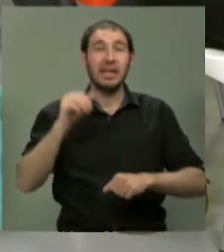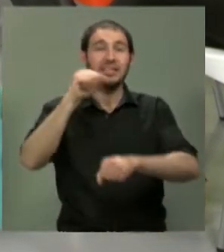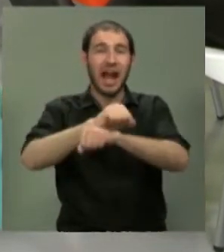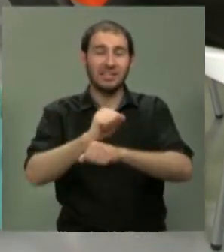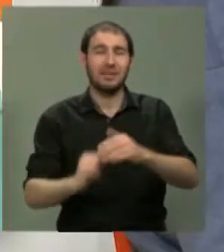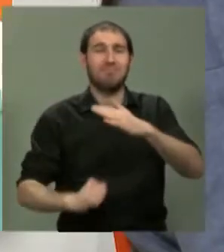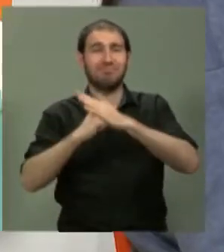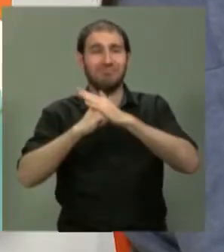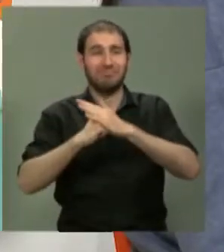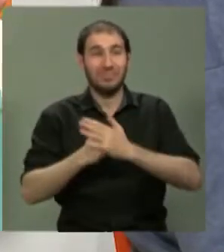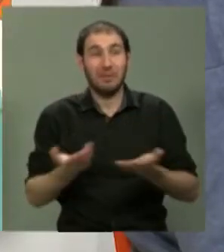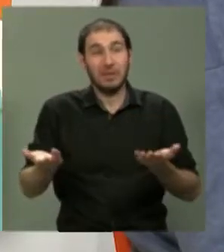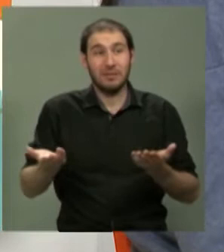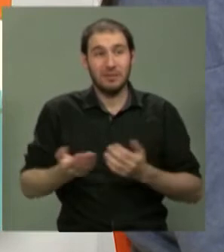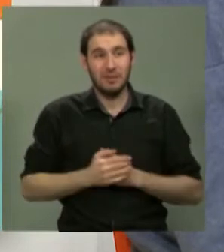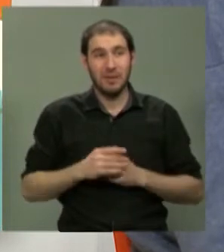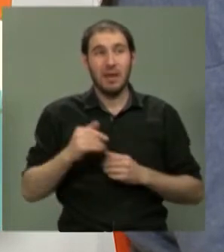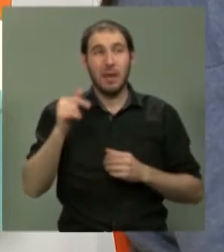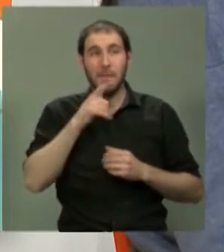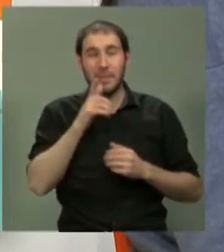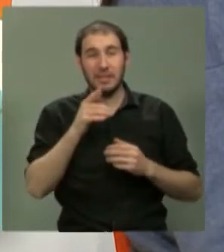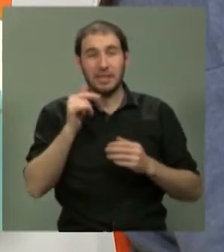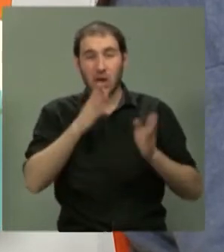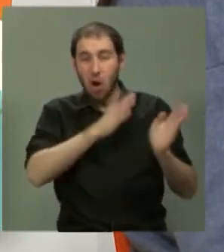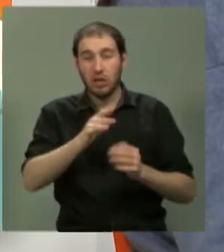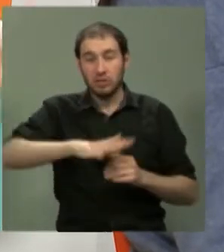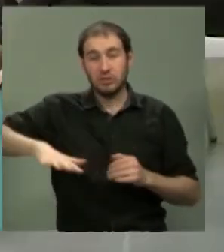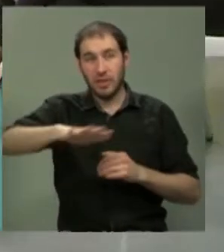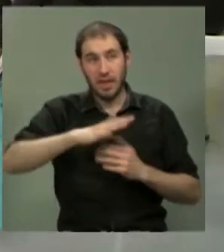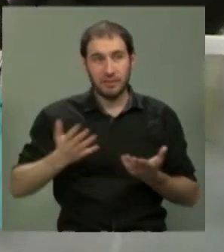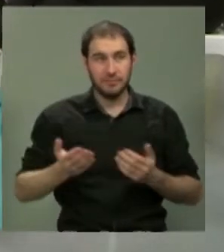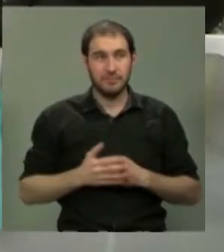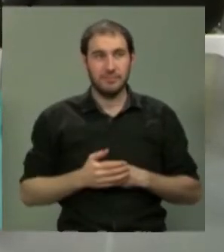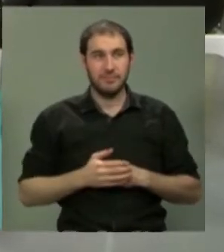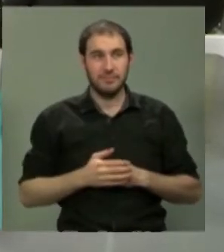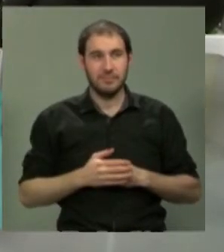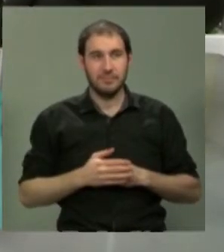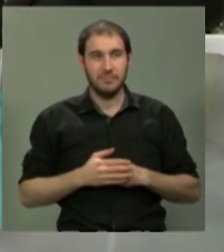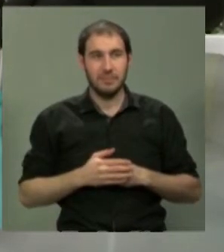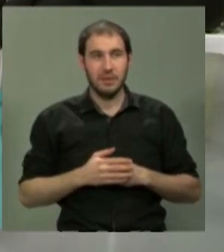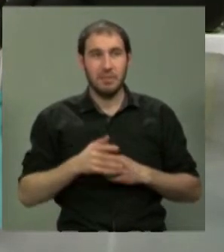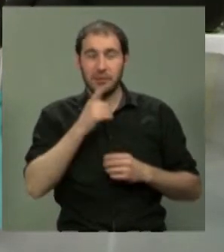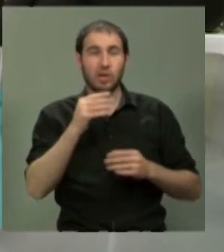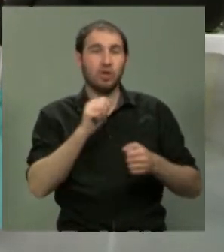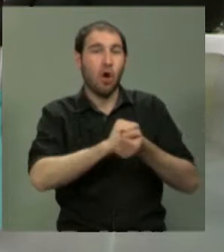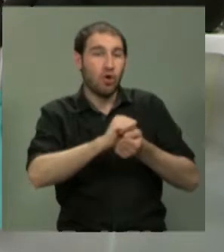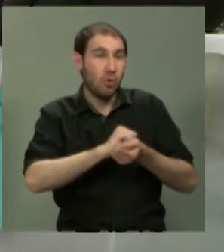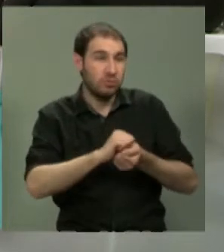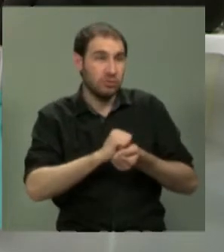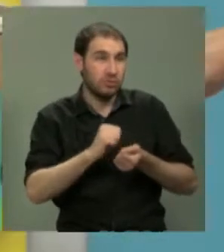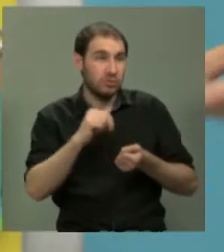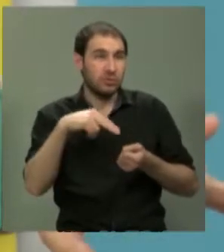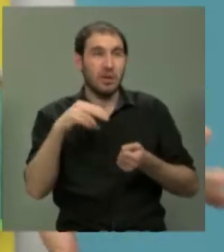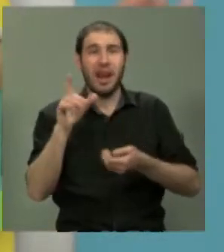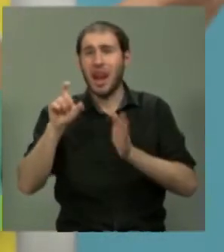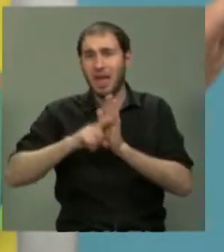están llenas, bueno, se estará empezando a poner un poquito de orden en la sociedad, ¿no? Que tendrían que estar los corruptos. Noelia, no te quepa duda. Los